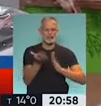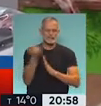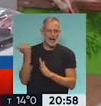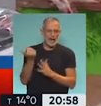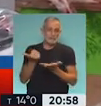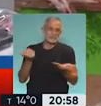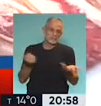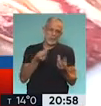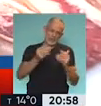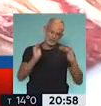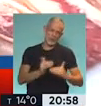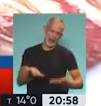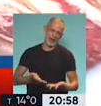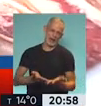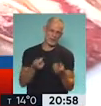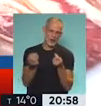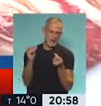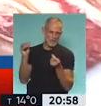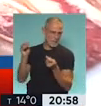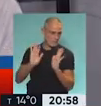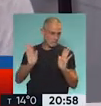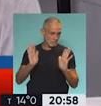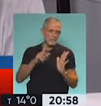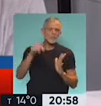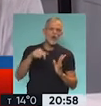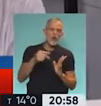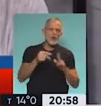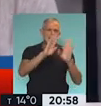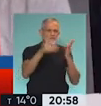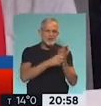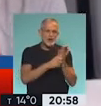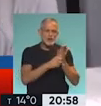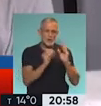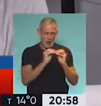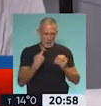pollo que de carne vacuna. Vuelvo a insistir, más que nada por el precio, y